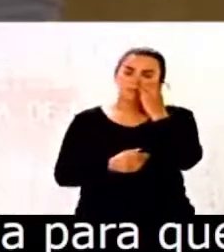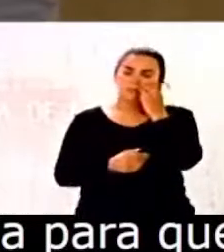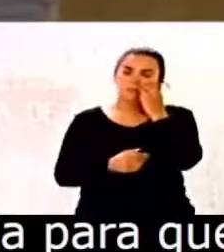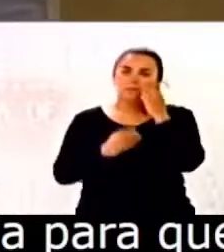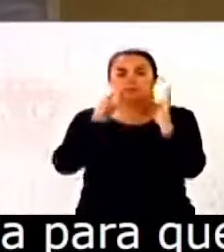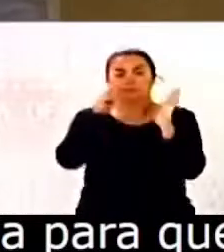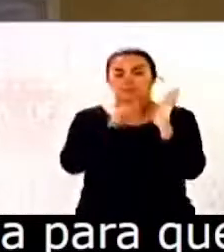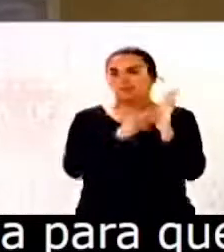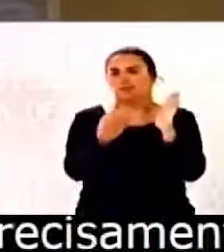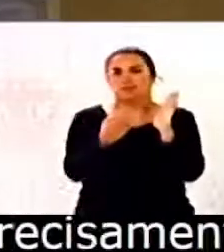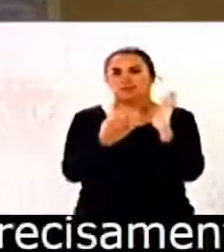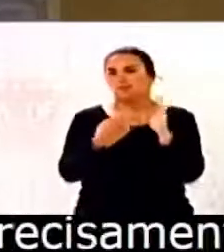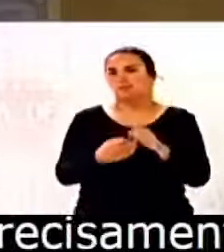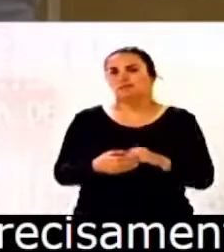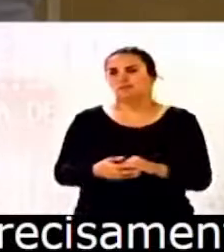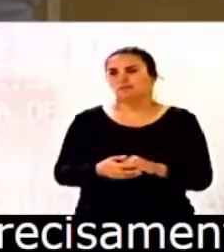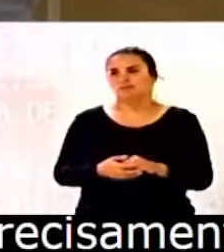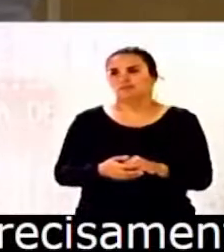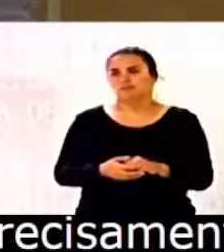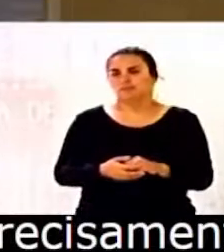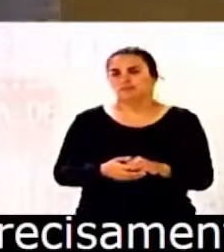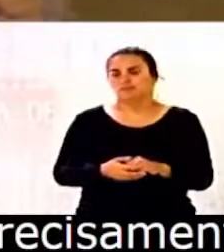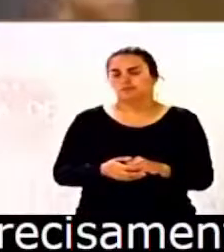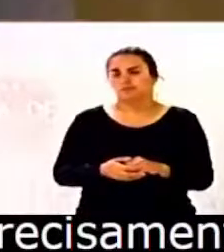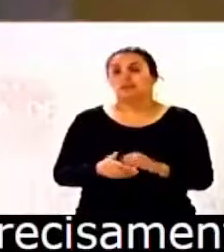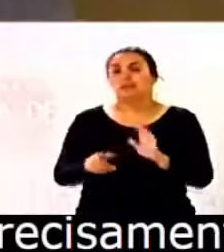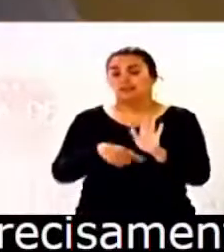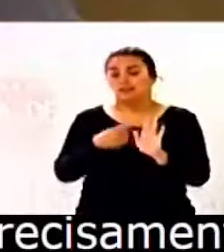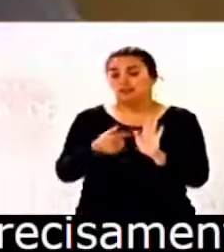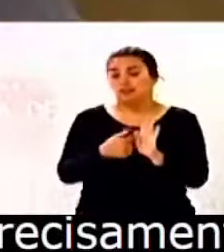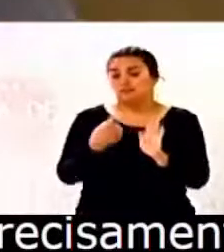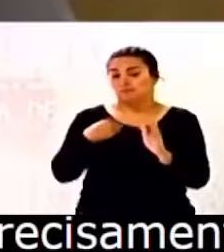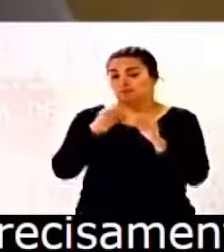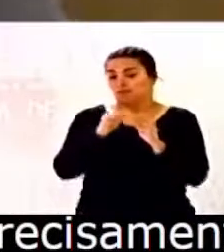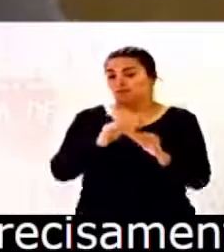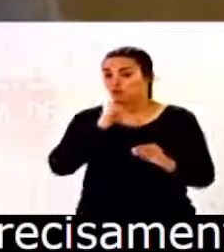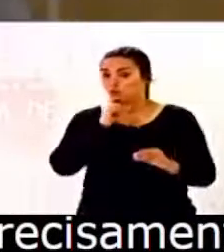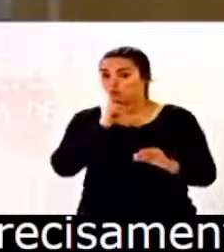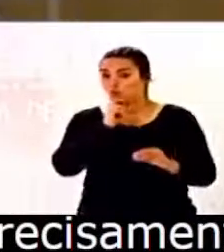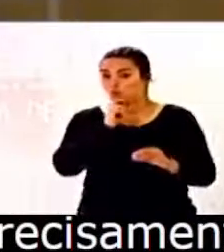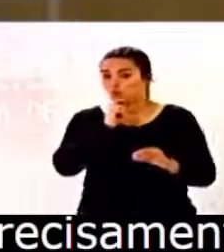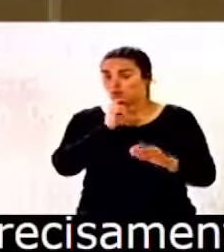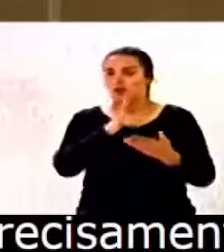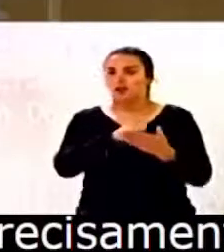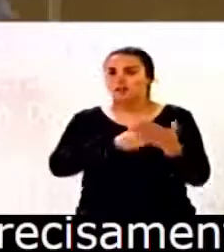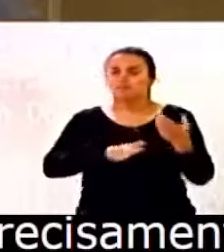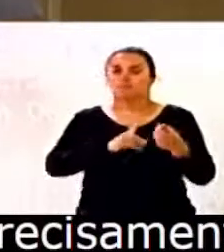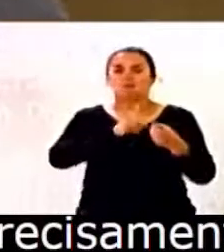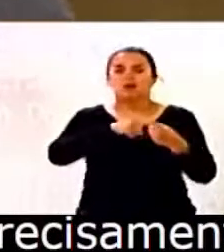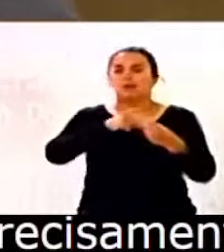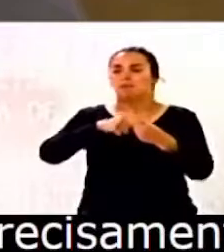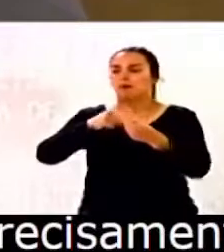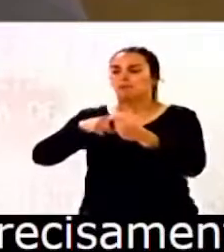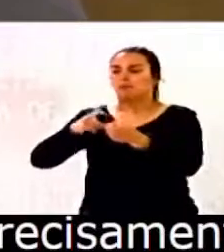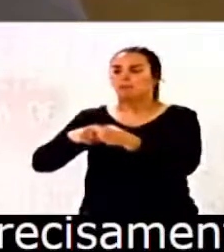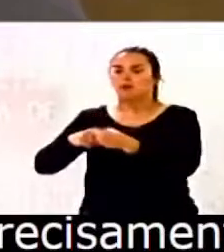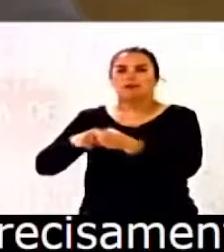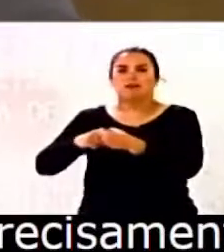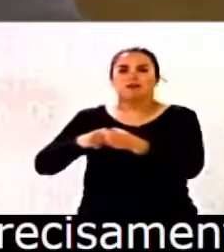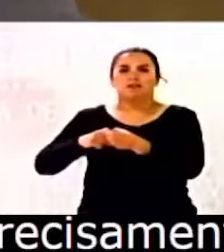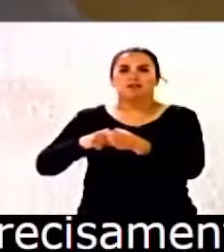precisamente el reto demográfico. ¿Y este marco cómo se ha construido? Bueno, pues a través de la participación